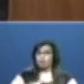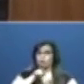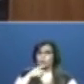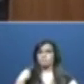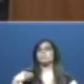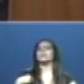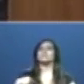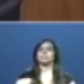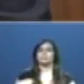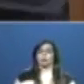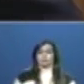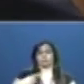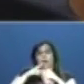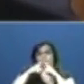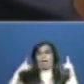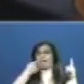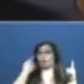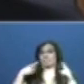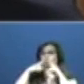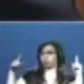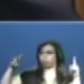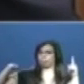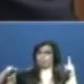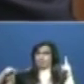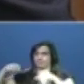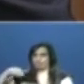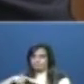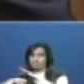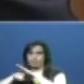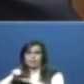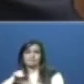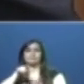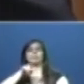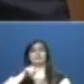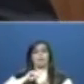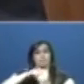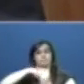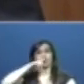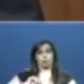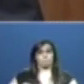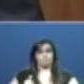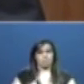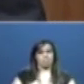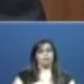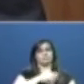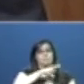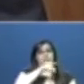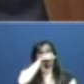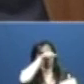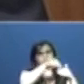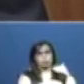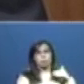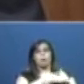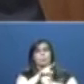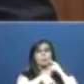últimos meses de 2012 y en los dos primeros de 2013 ha encanado después tres meses consecutivos marzo